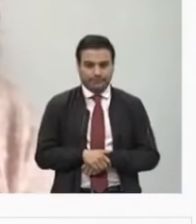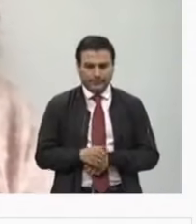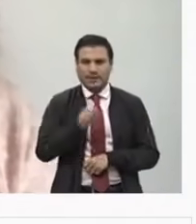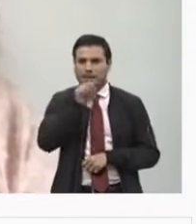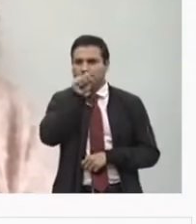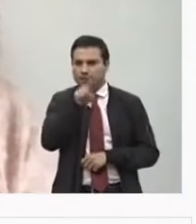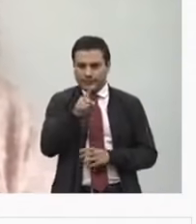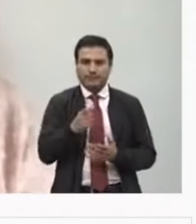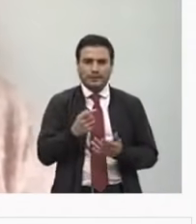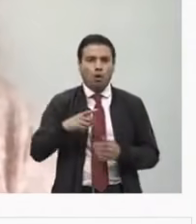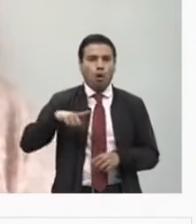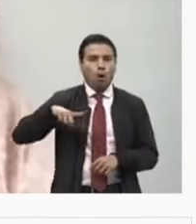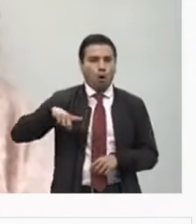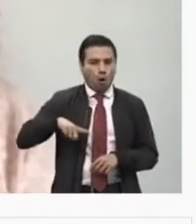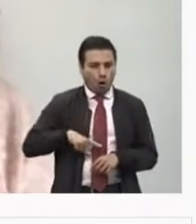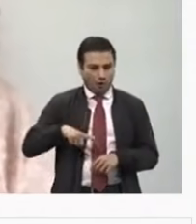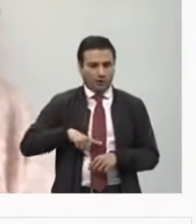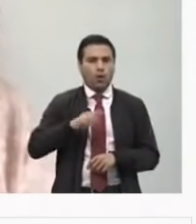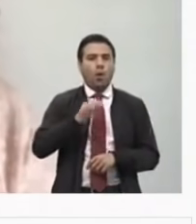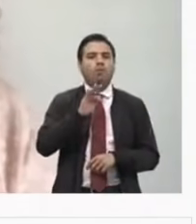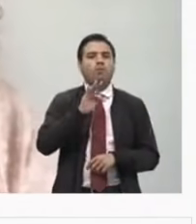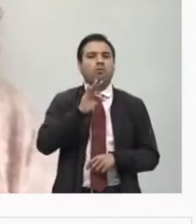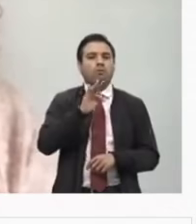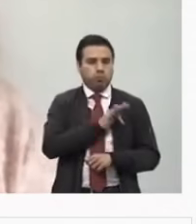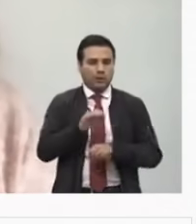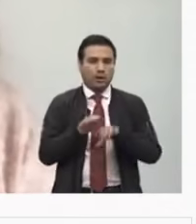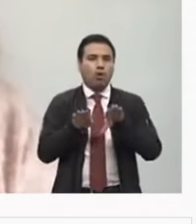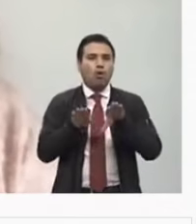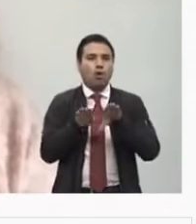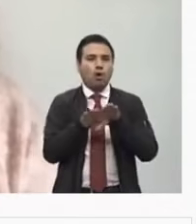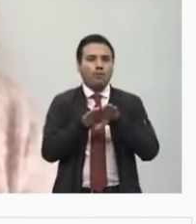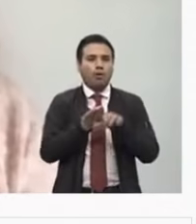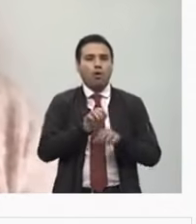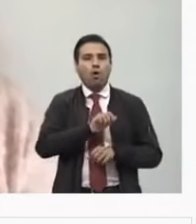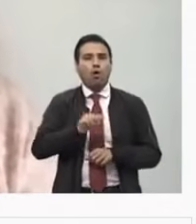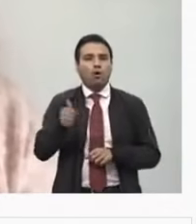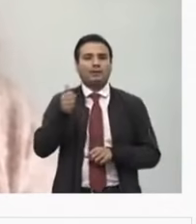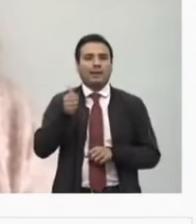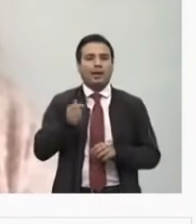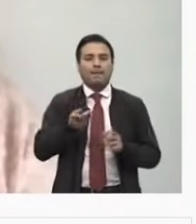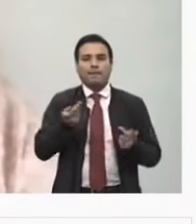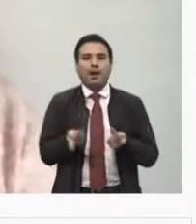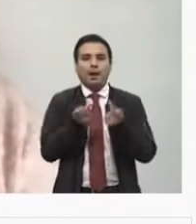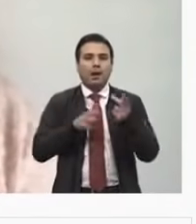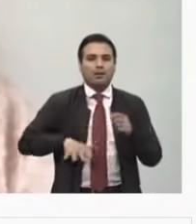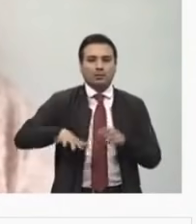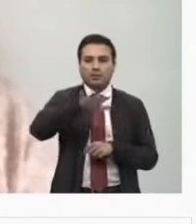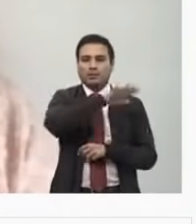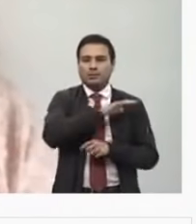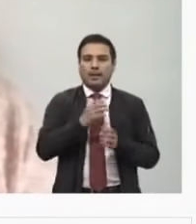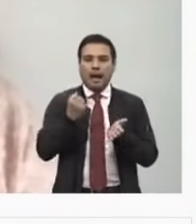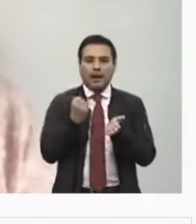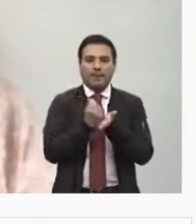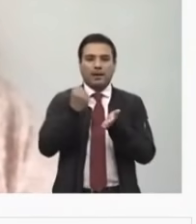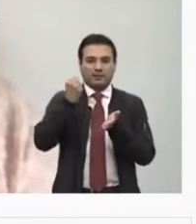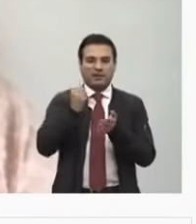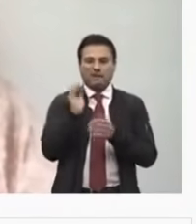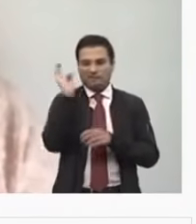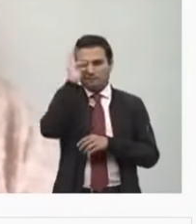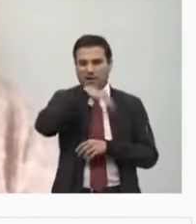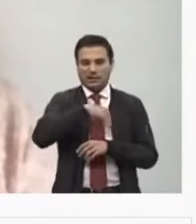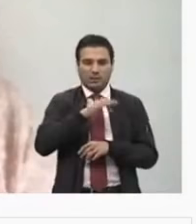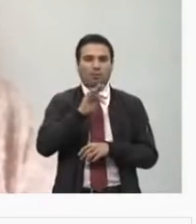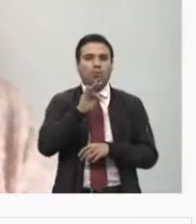oficialismo use esta consulta popular para avalar otras consultas falsas con las que han cubierto el carácter depredador de sus